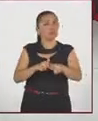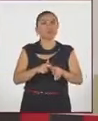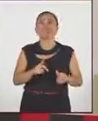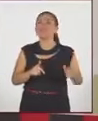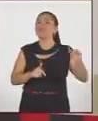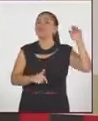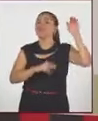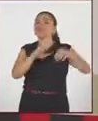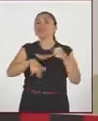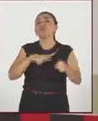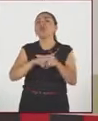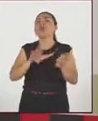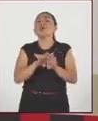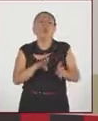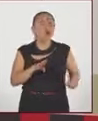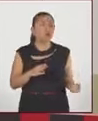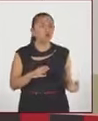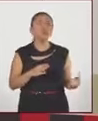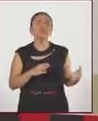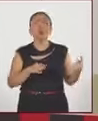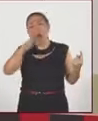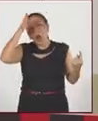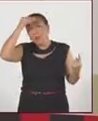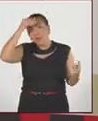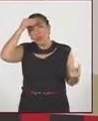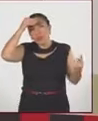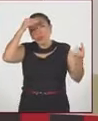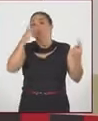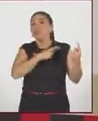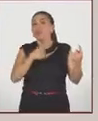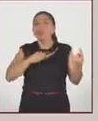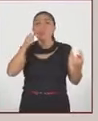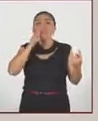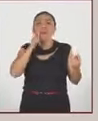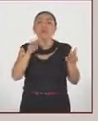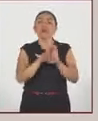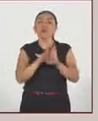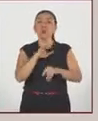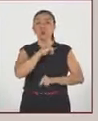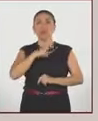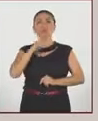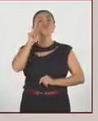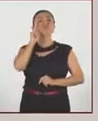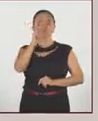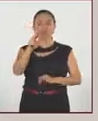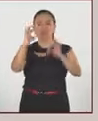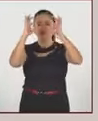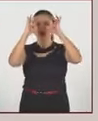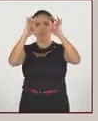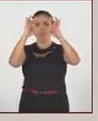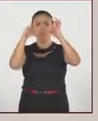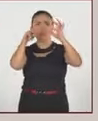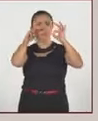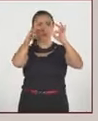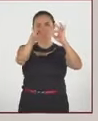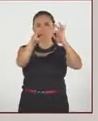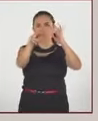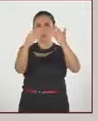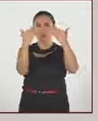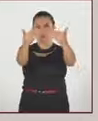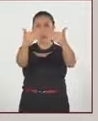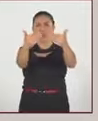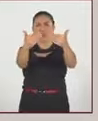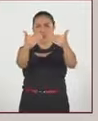estamos aprendiendo. La postura correcta es tratar de estar con la vista hacia el frente, 90 grados, en